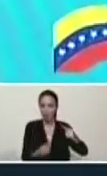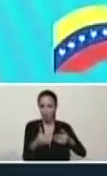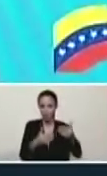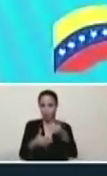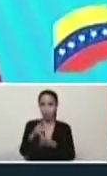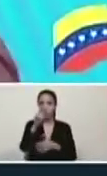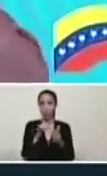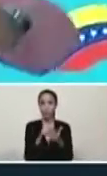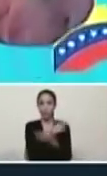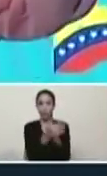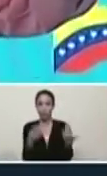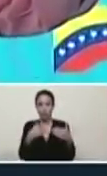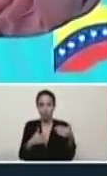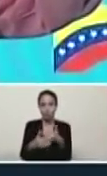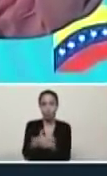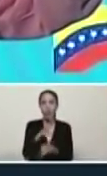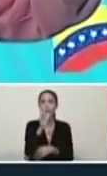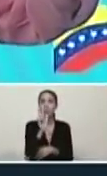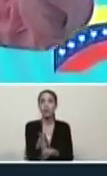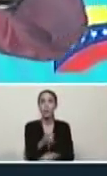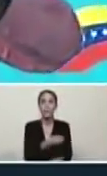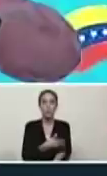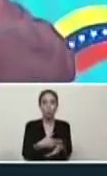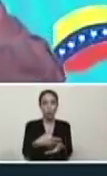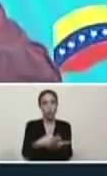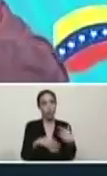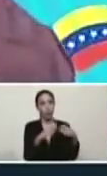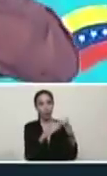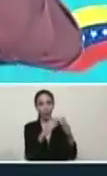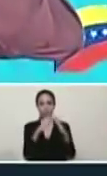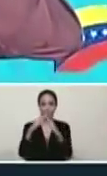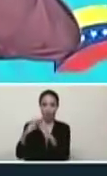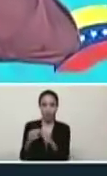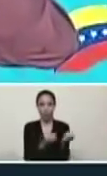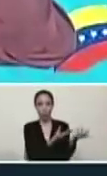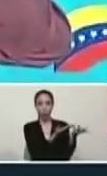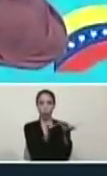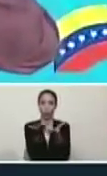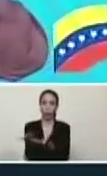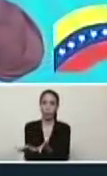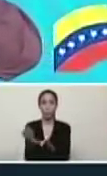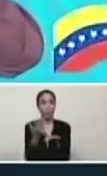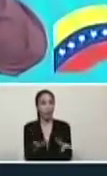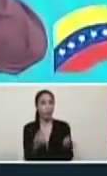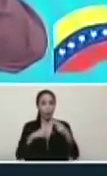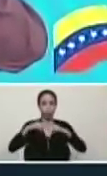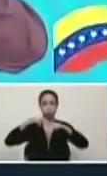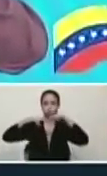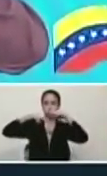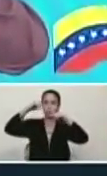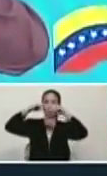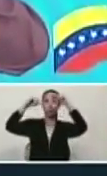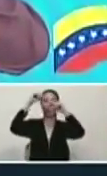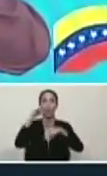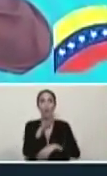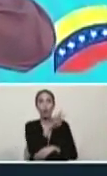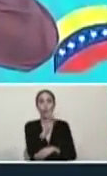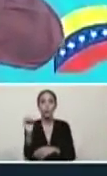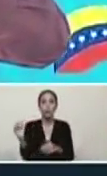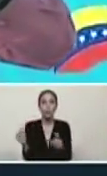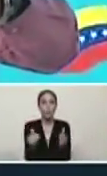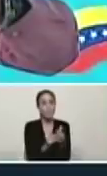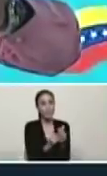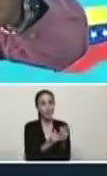año es llegar a 3 millones de hogares. Quiere decir que ya están en construcción 400.000